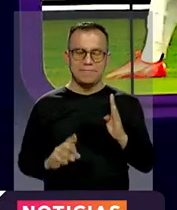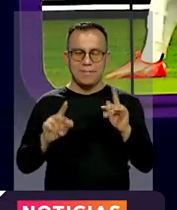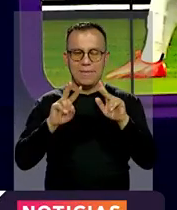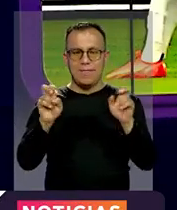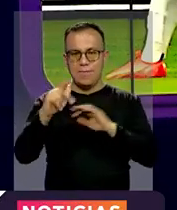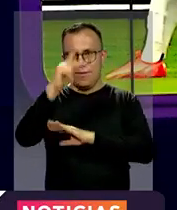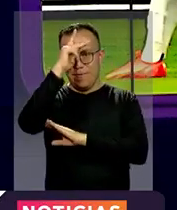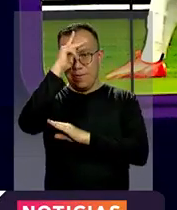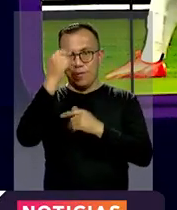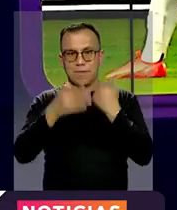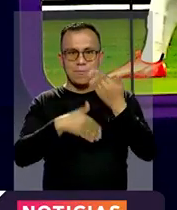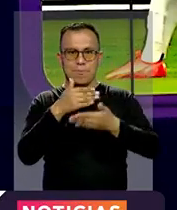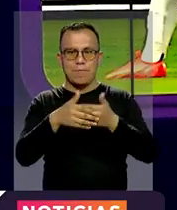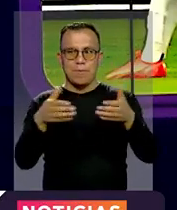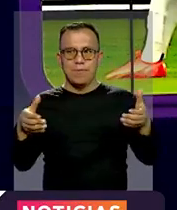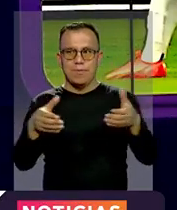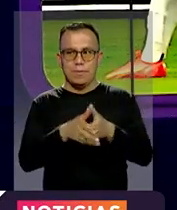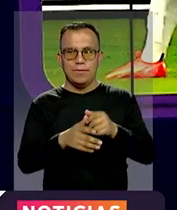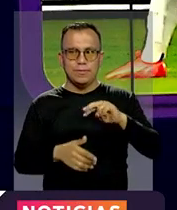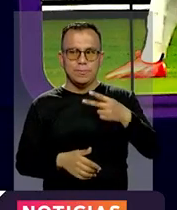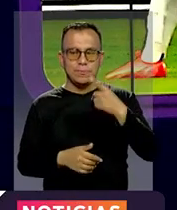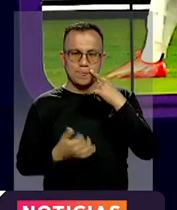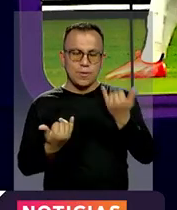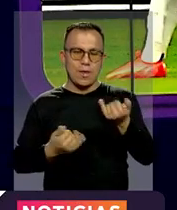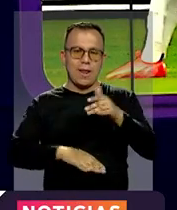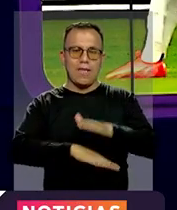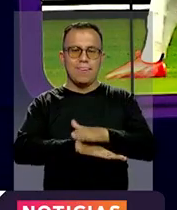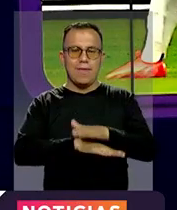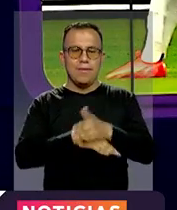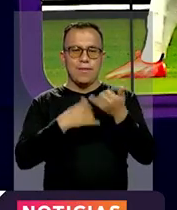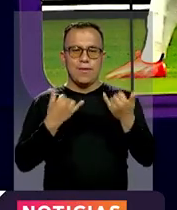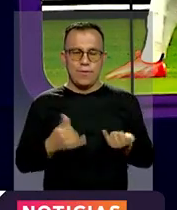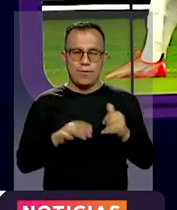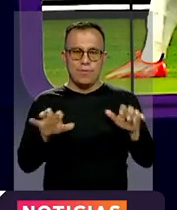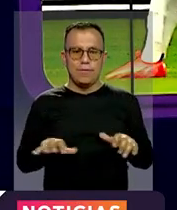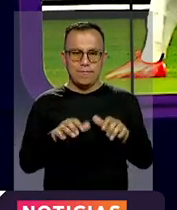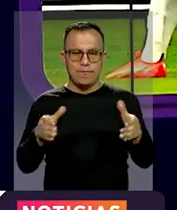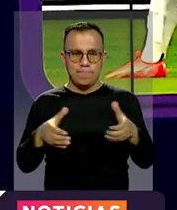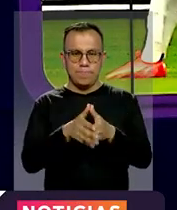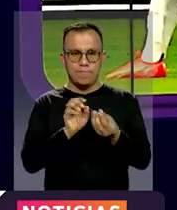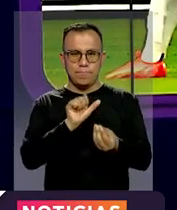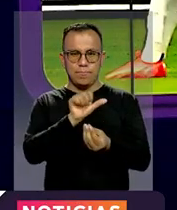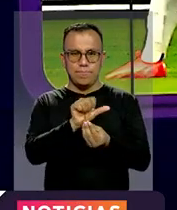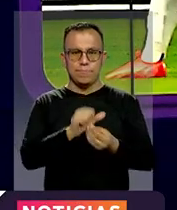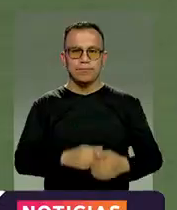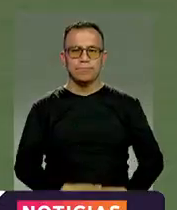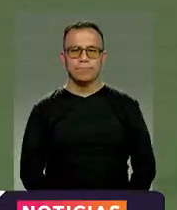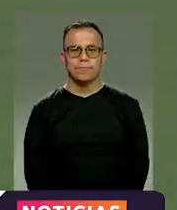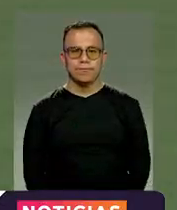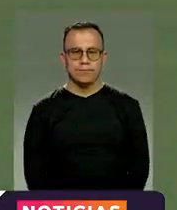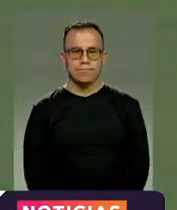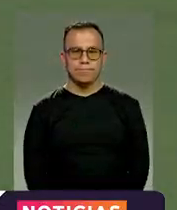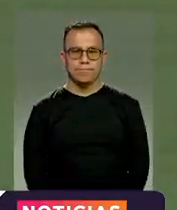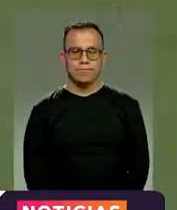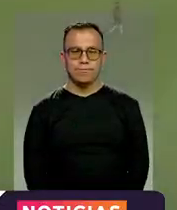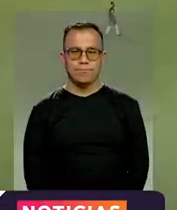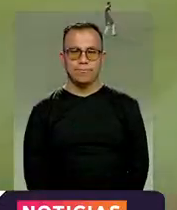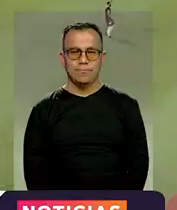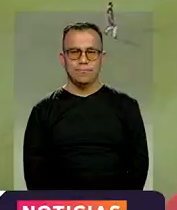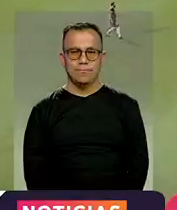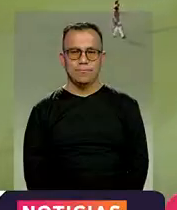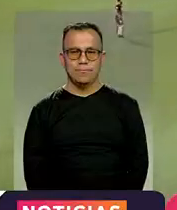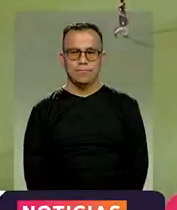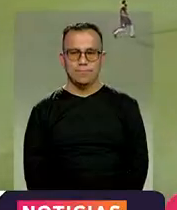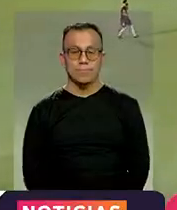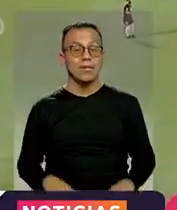selección de Perú y ya está clasificado a la siguiente ronda. En la tarde de hoy tendremos acción en el Grupo A. En el estadio Pedro